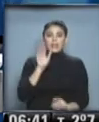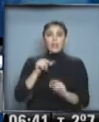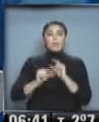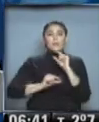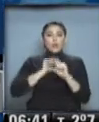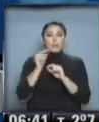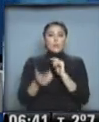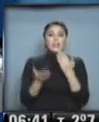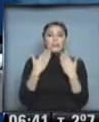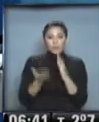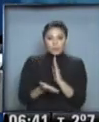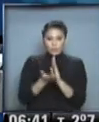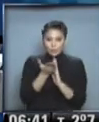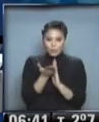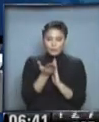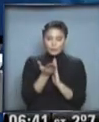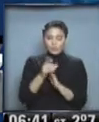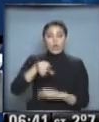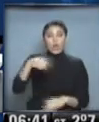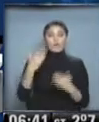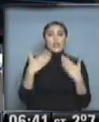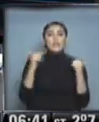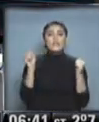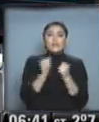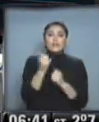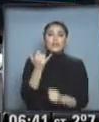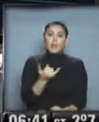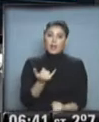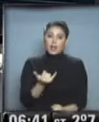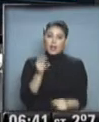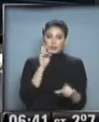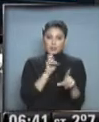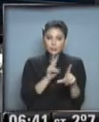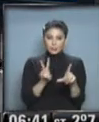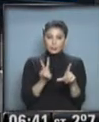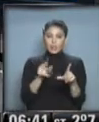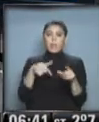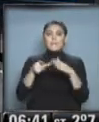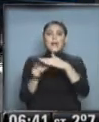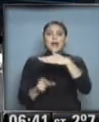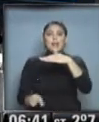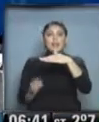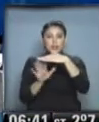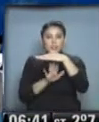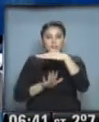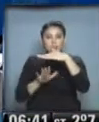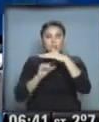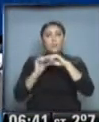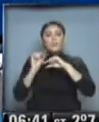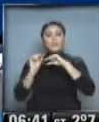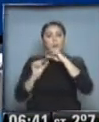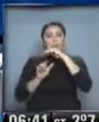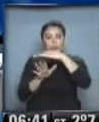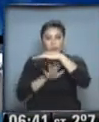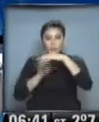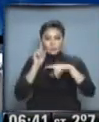ascender levemente las temperaturas. Y hay otro frente frío que está avanzando sobre el centro de la Patagonia, pero está avanzando en forma muy